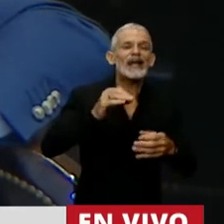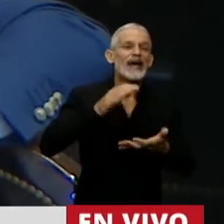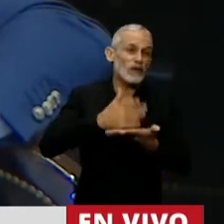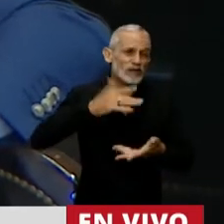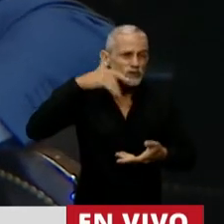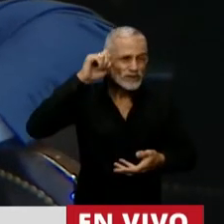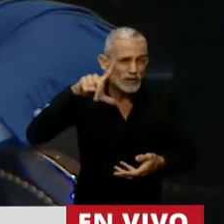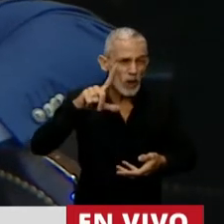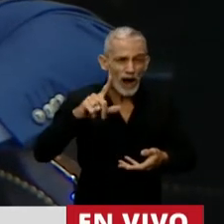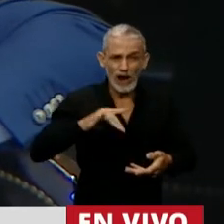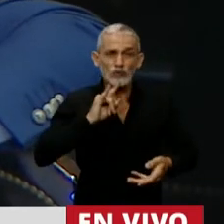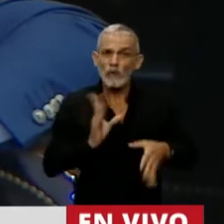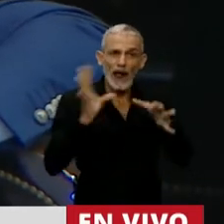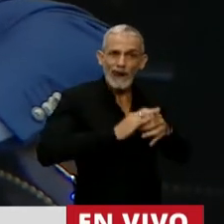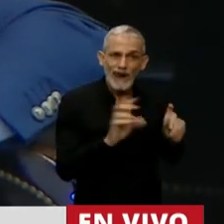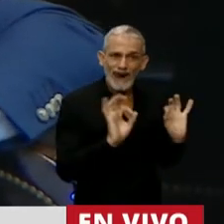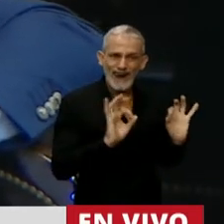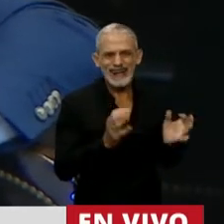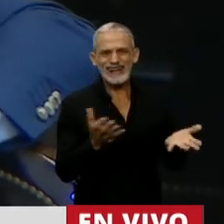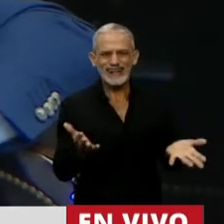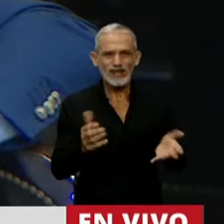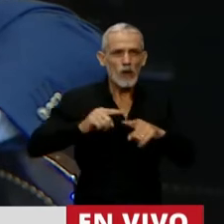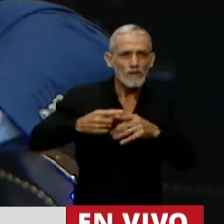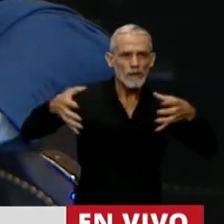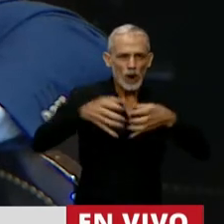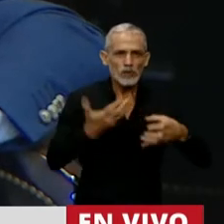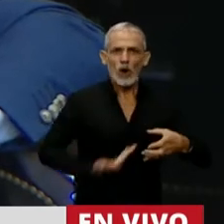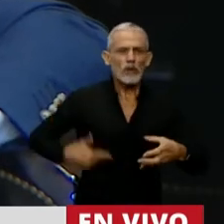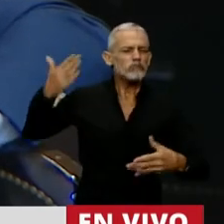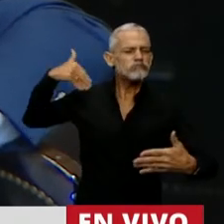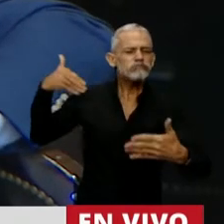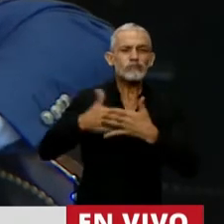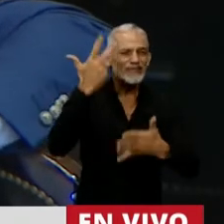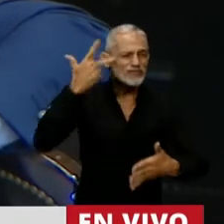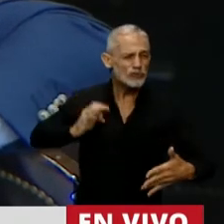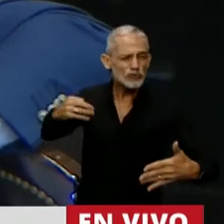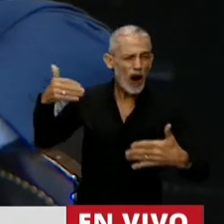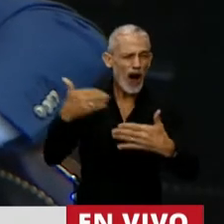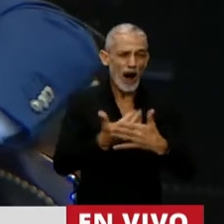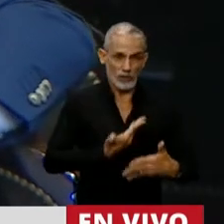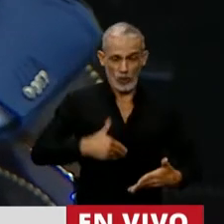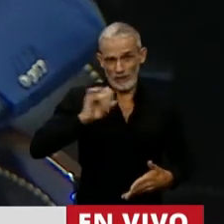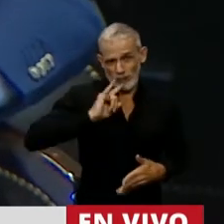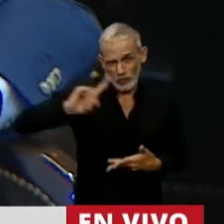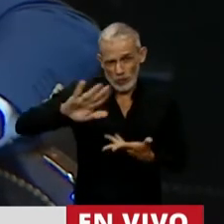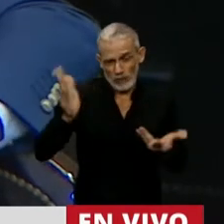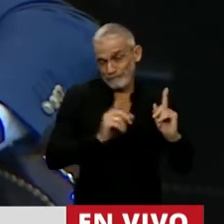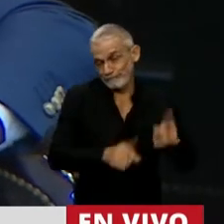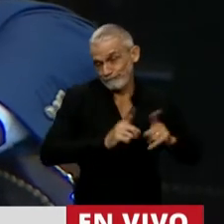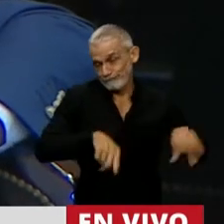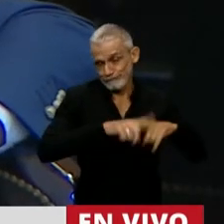tucumano está adherida un signo político que gobierna hace 18 años entonces tenemos un